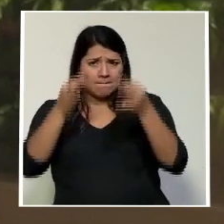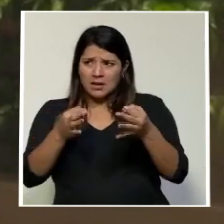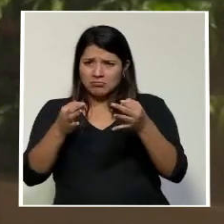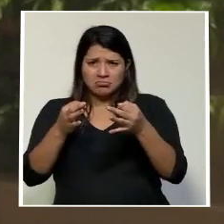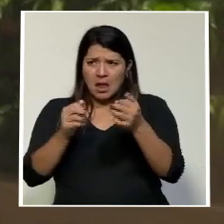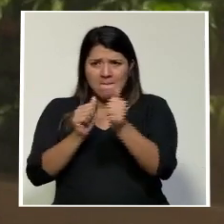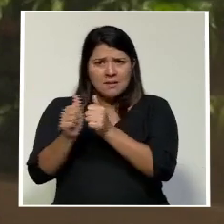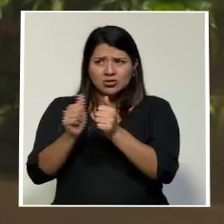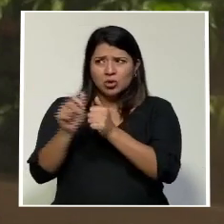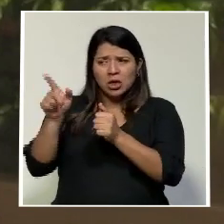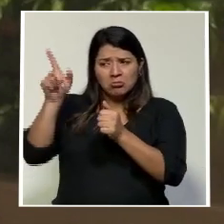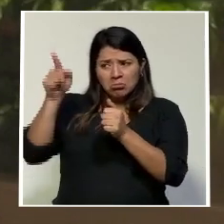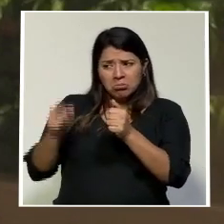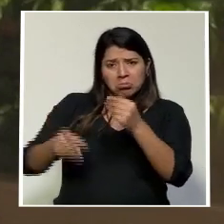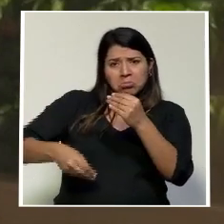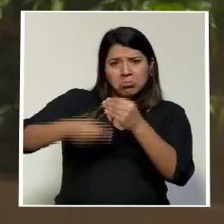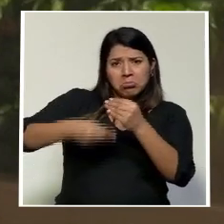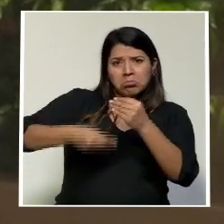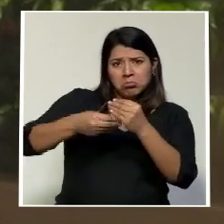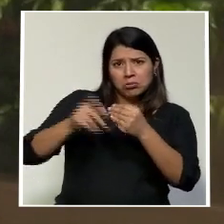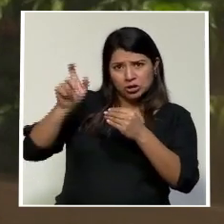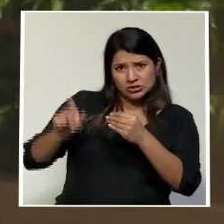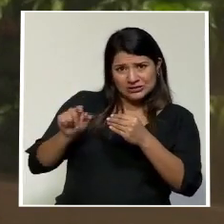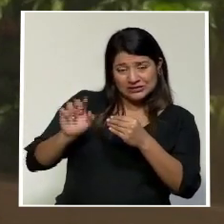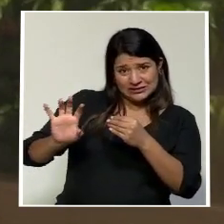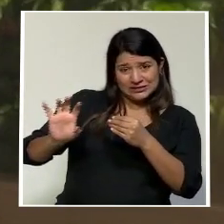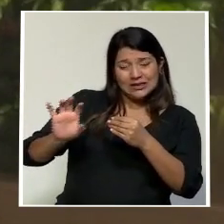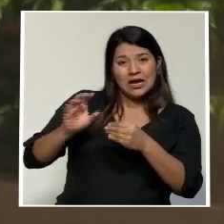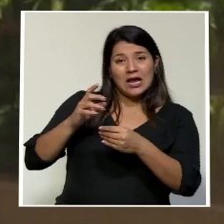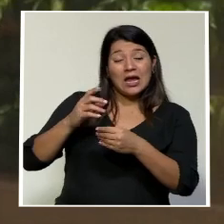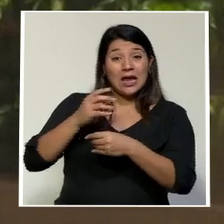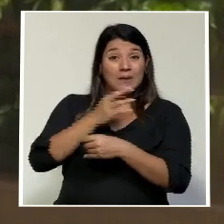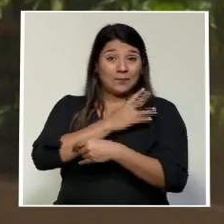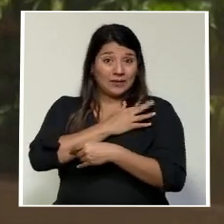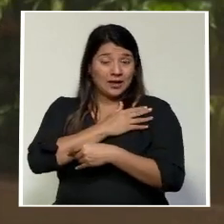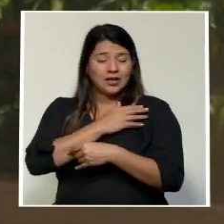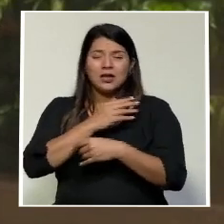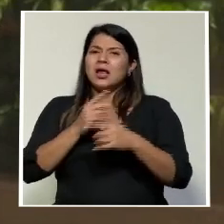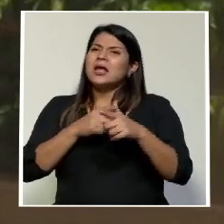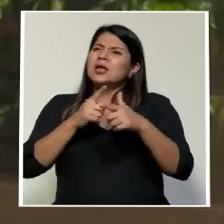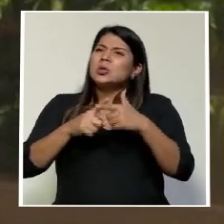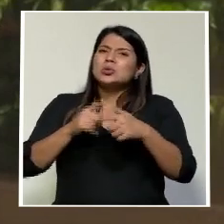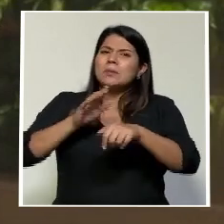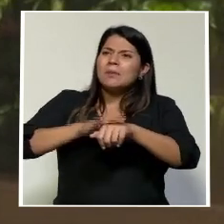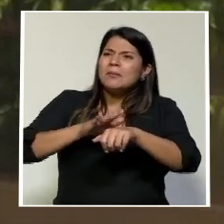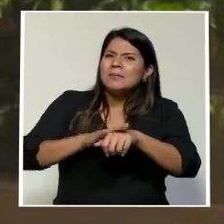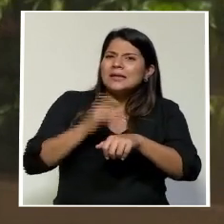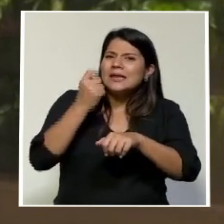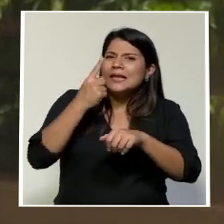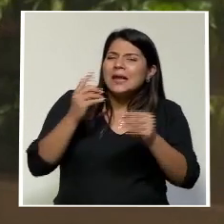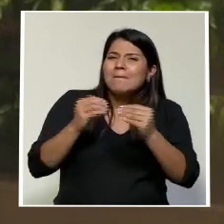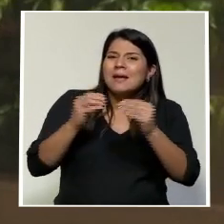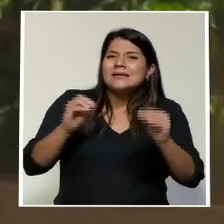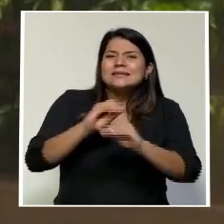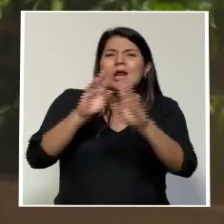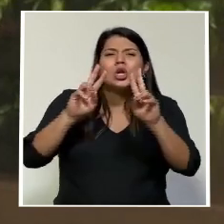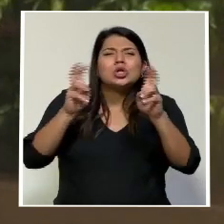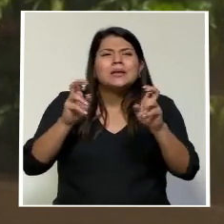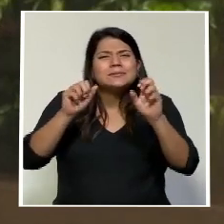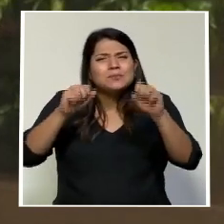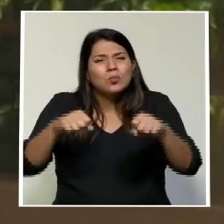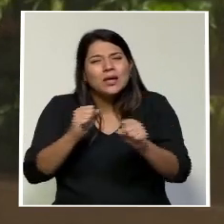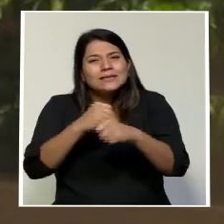más bien se aclaran temas y se van más a profundidad, etc. Y estamos haciendo esa fusión,